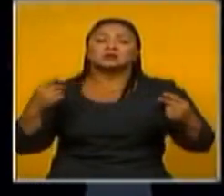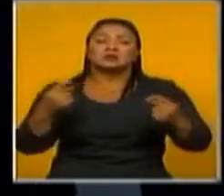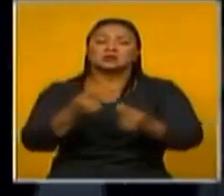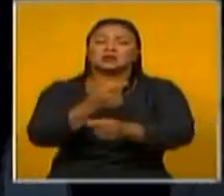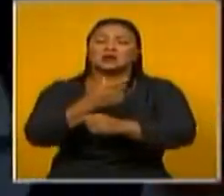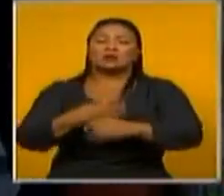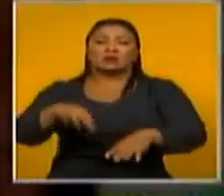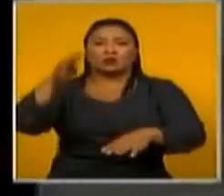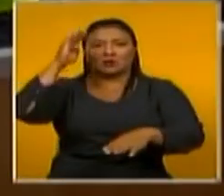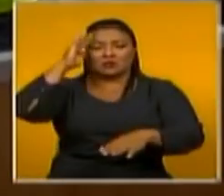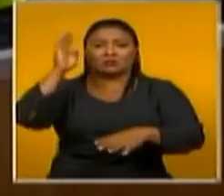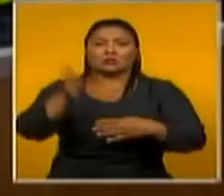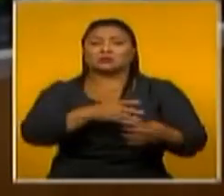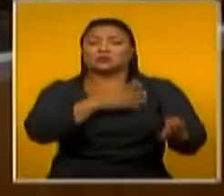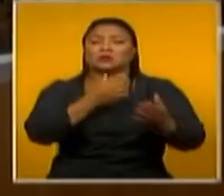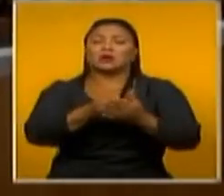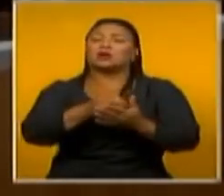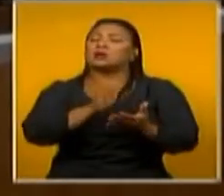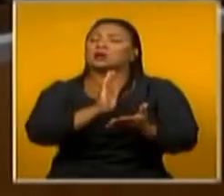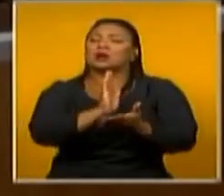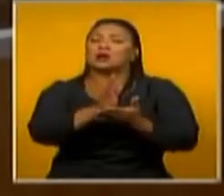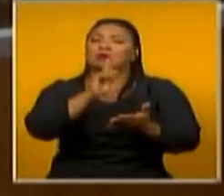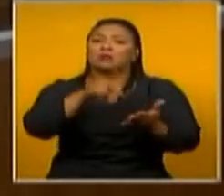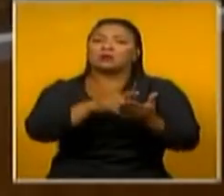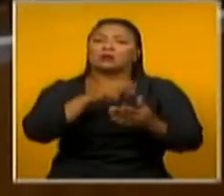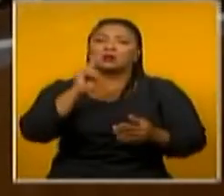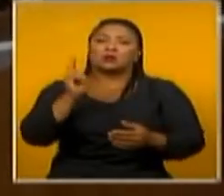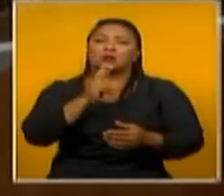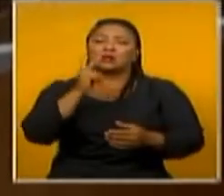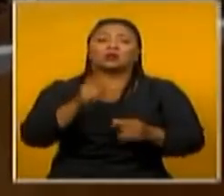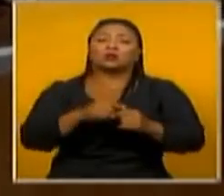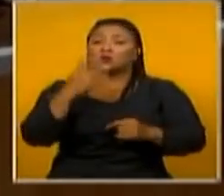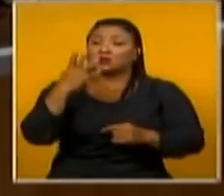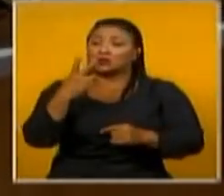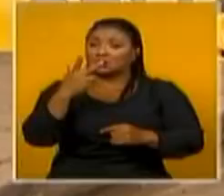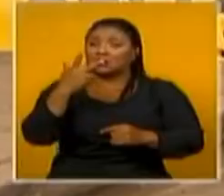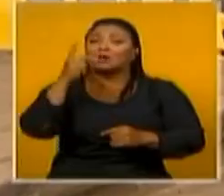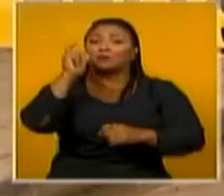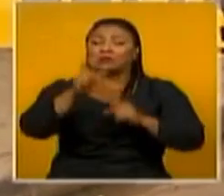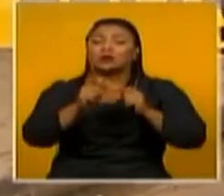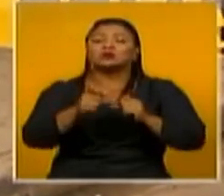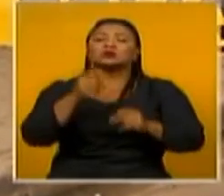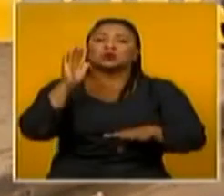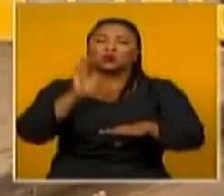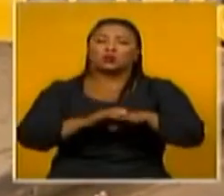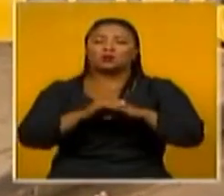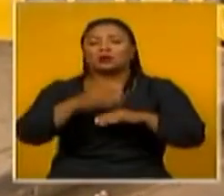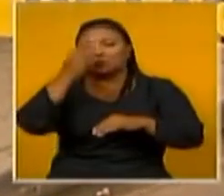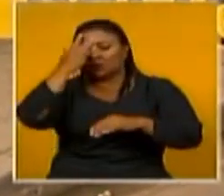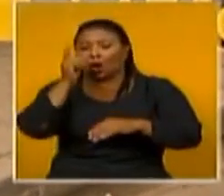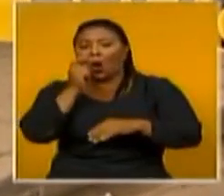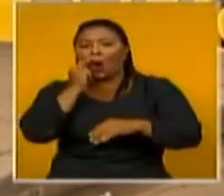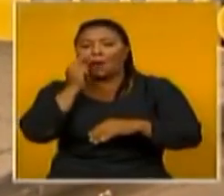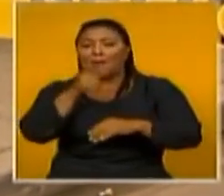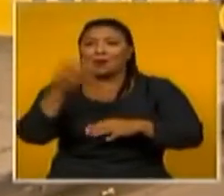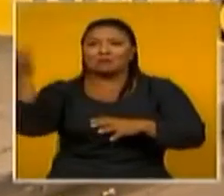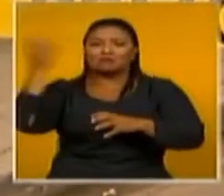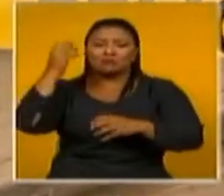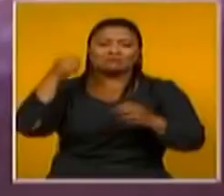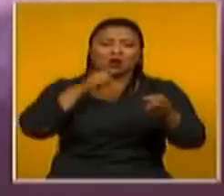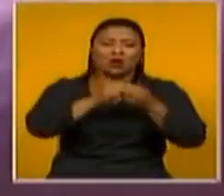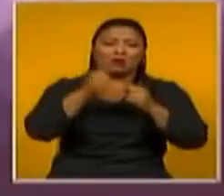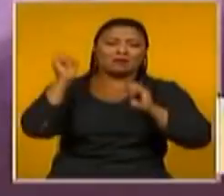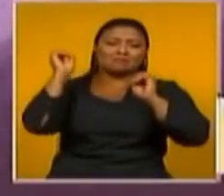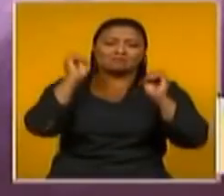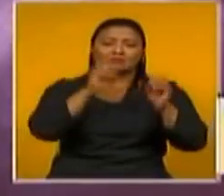por el sector de Bloque 2 de Bastión Popular. Los tres son sospechosos de quitarle la vida a un hombre en el sector tras una pelea.